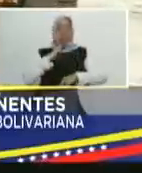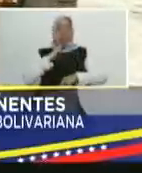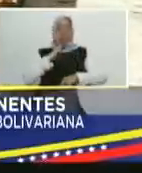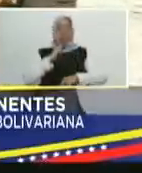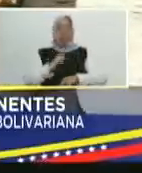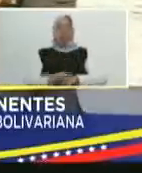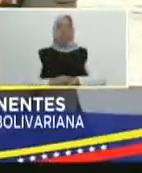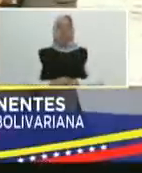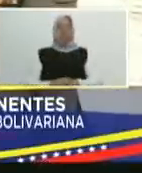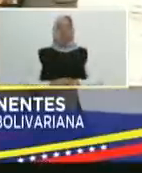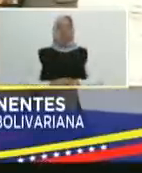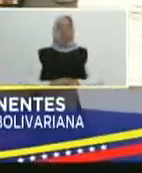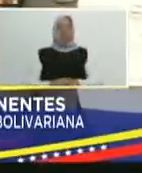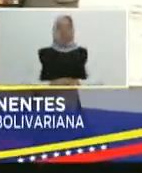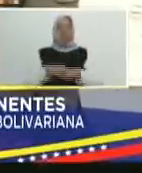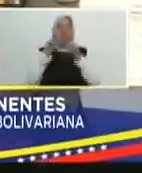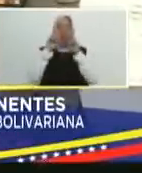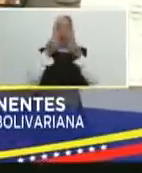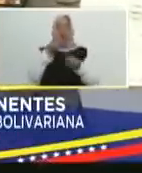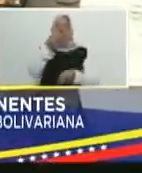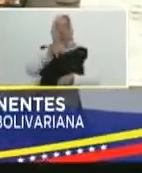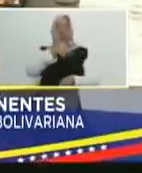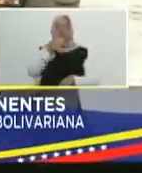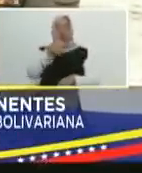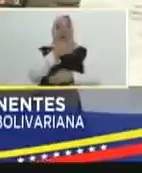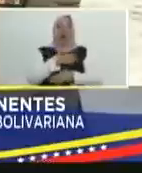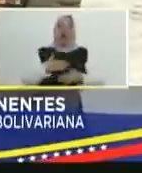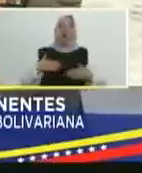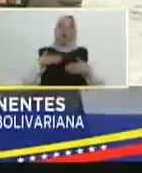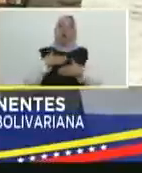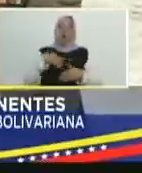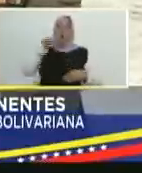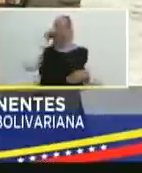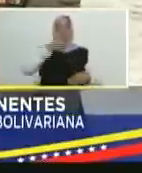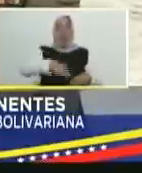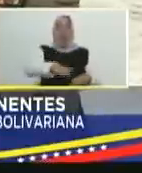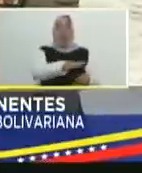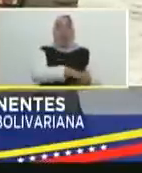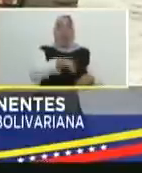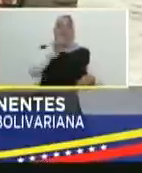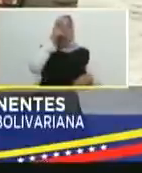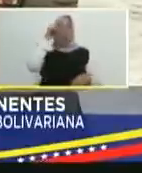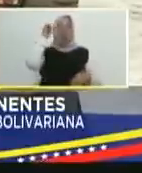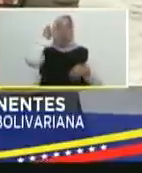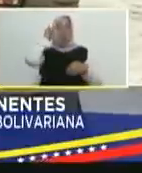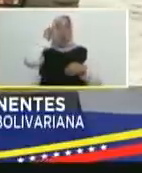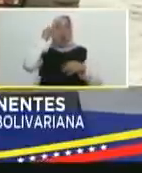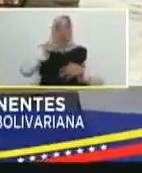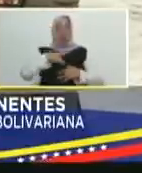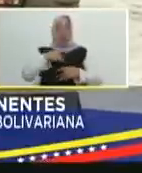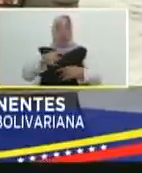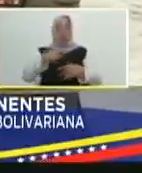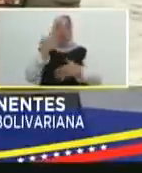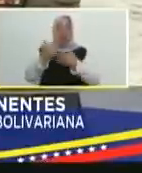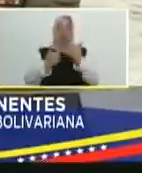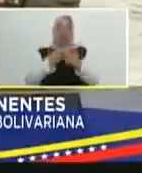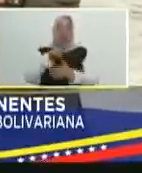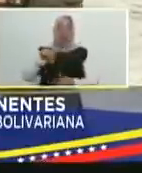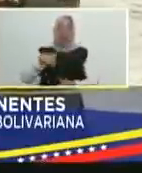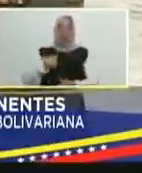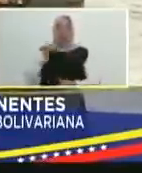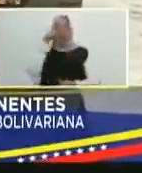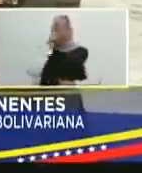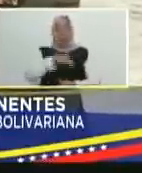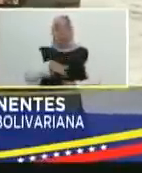Chávez Frías, velando siempre por el bienestar de nuestros hombres y mujeres y por los intereses supremos de nuestro noble